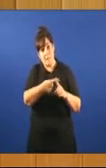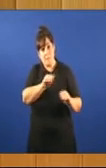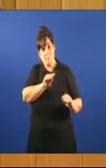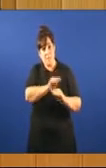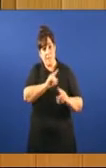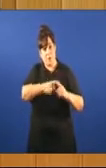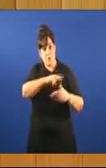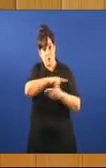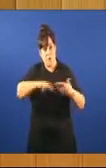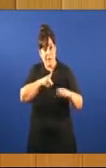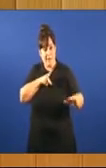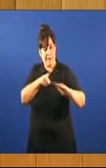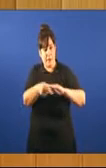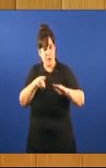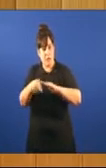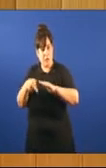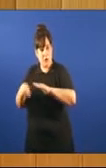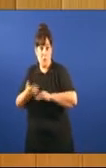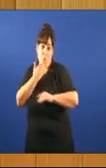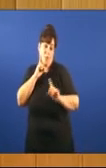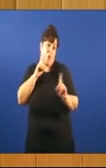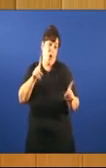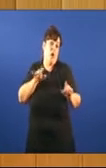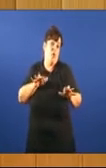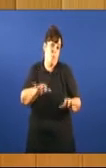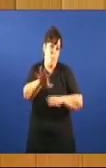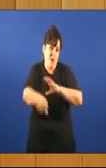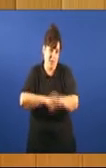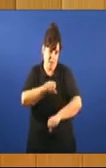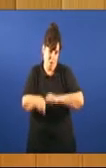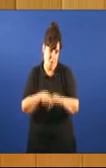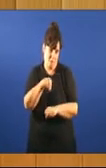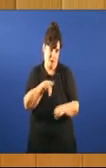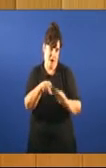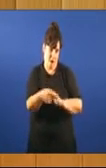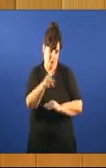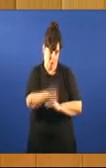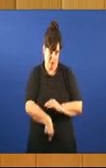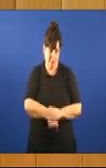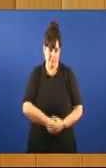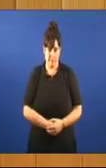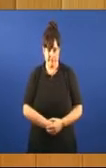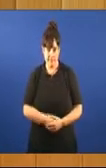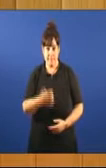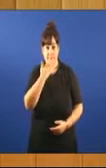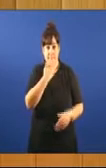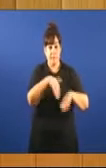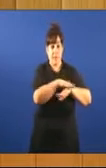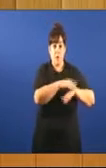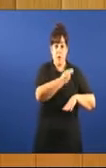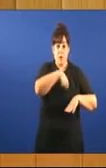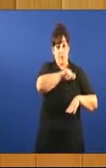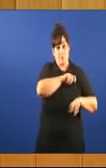de Galiza, como fixo coas mariscadoras. O goberno español aproba amnistías fiscais para os